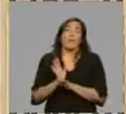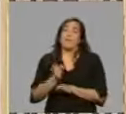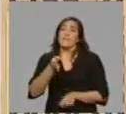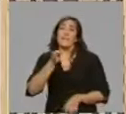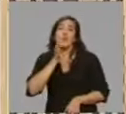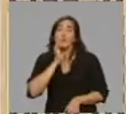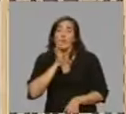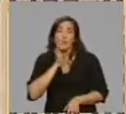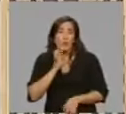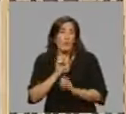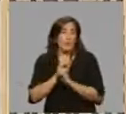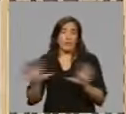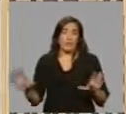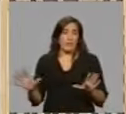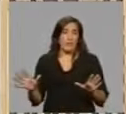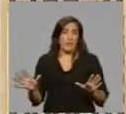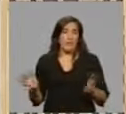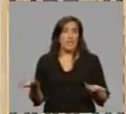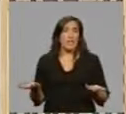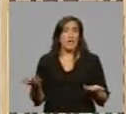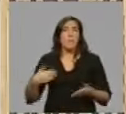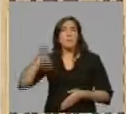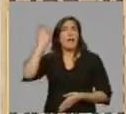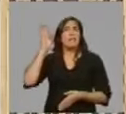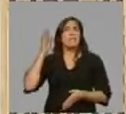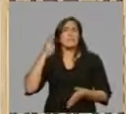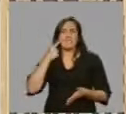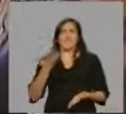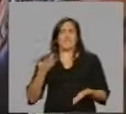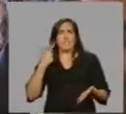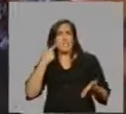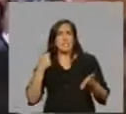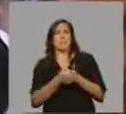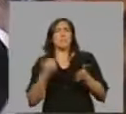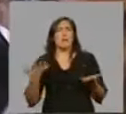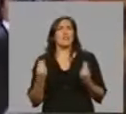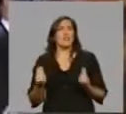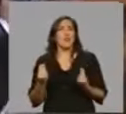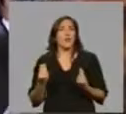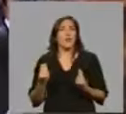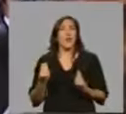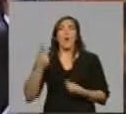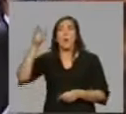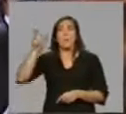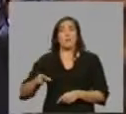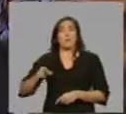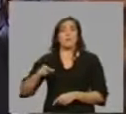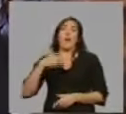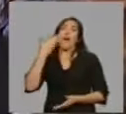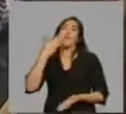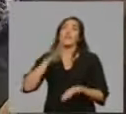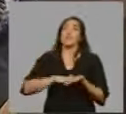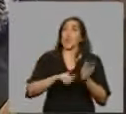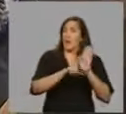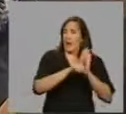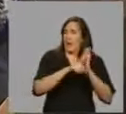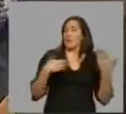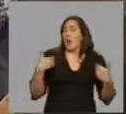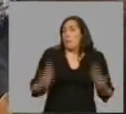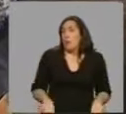tragicómico o que más impacta, que quienes se sentaron en una banca, ya que estamos hablando de leyes,